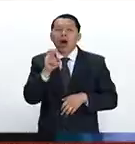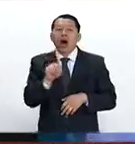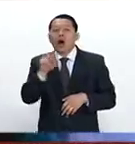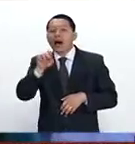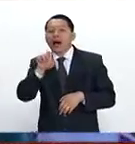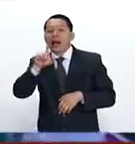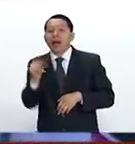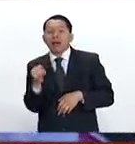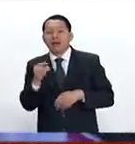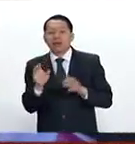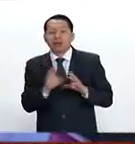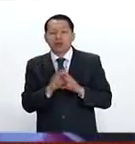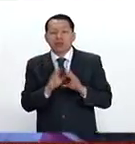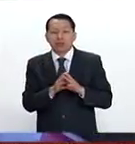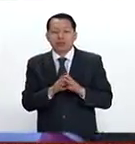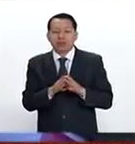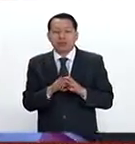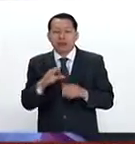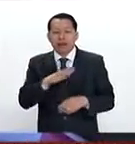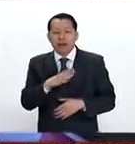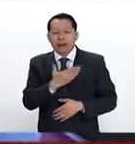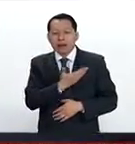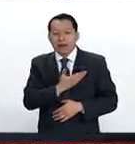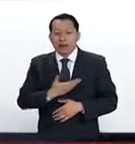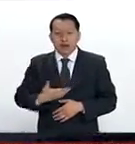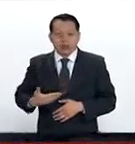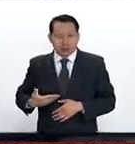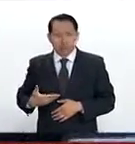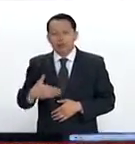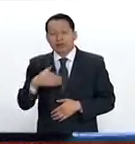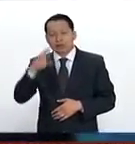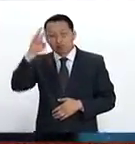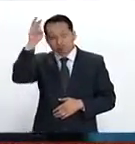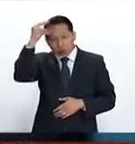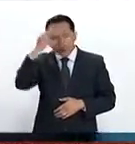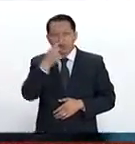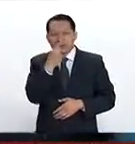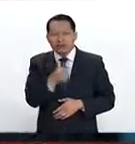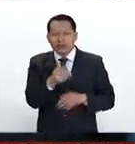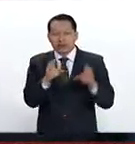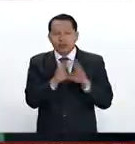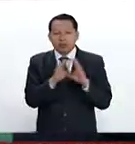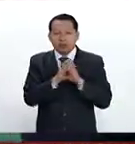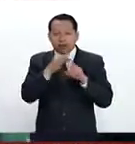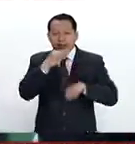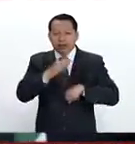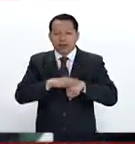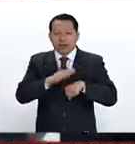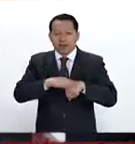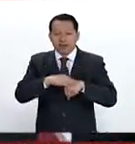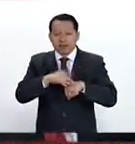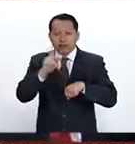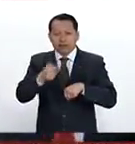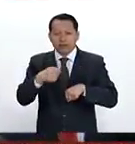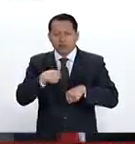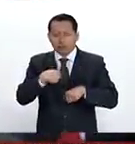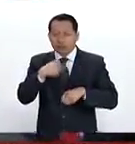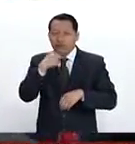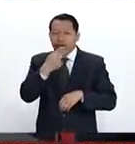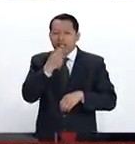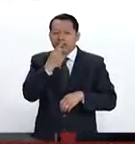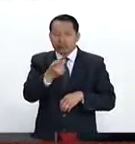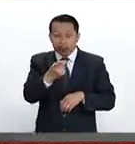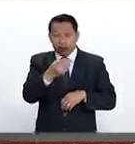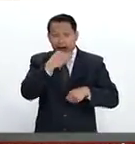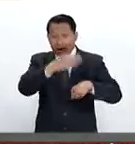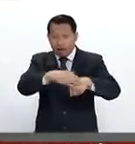poco en el tono del presidente Trump, dice: los medios pongan mucha atención a lo que voy a decir porque luego no lo